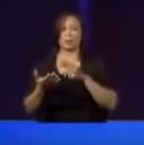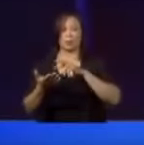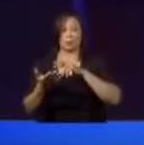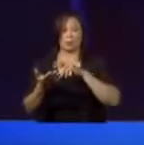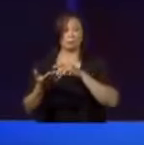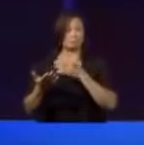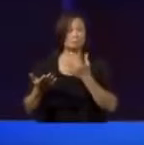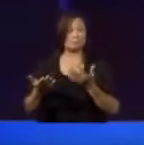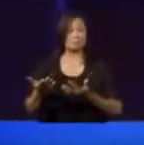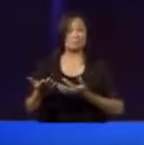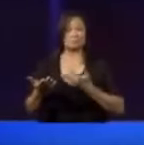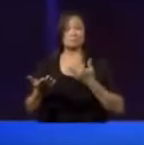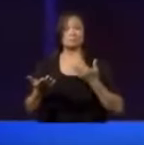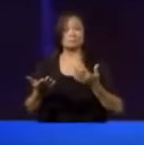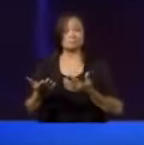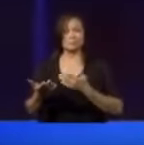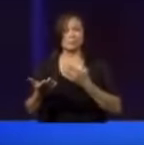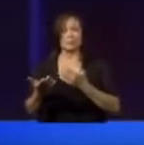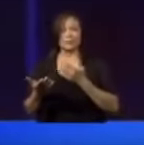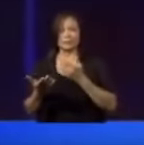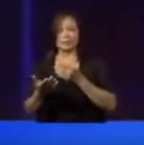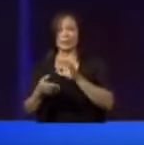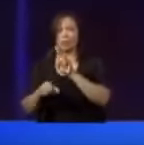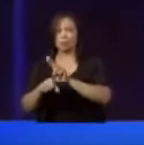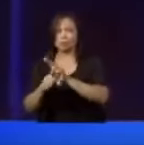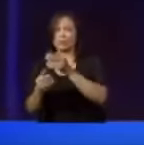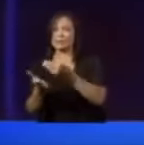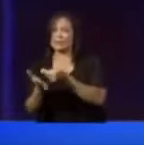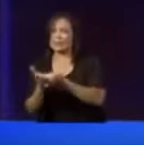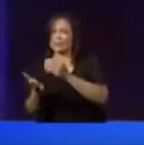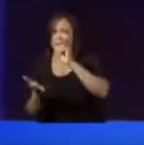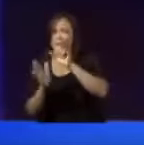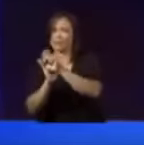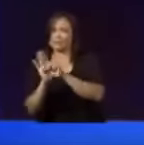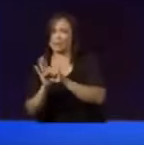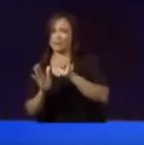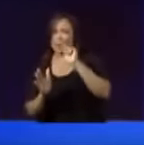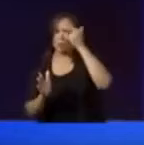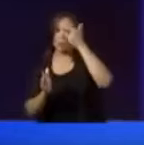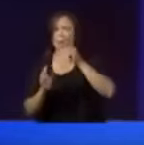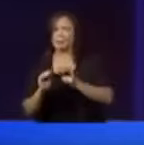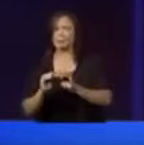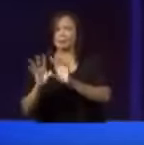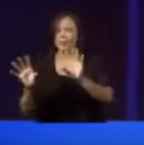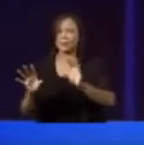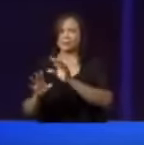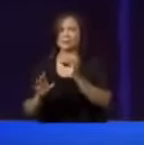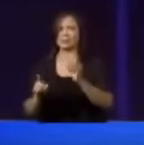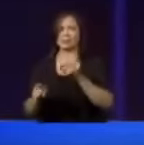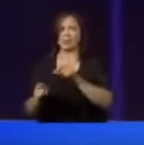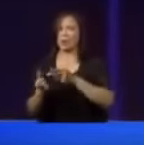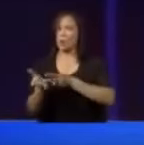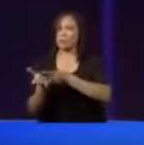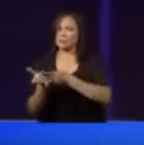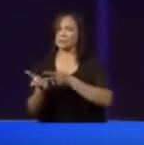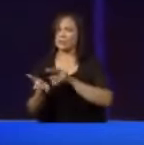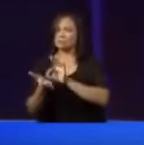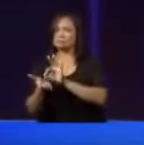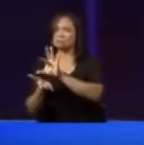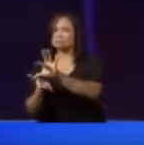la parte de la calidad del gasto público. con mucho mayor transparencia, con mucho mayor